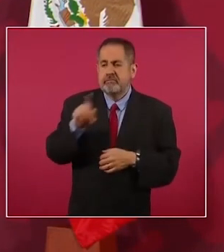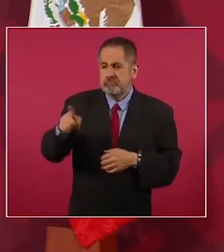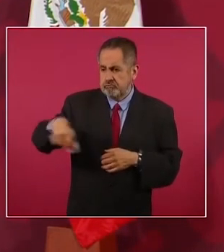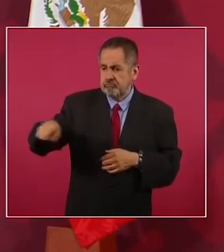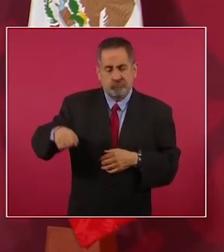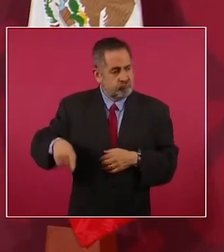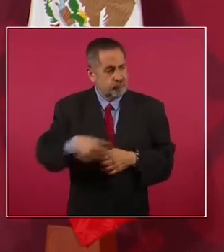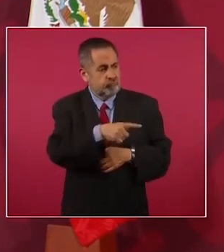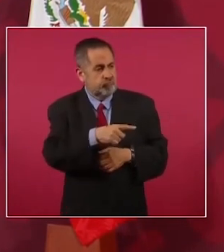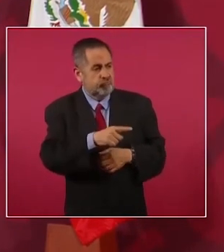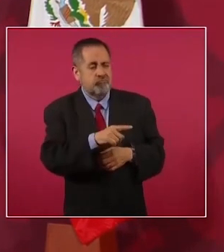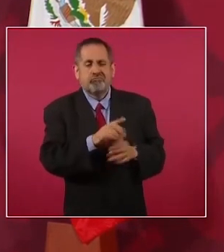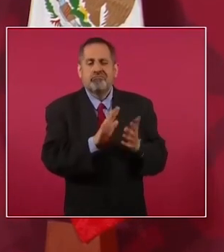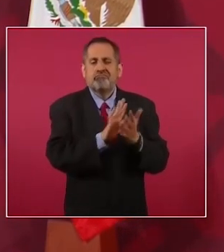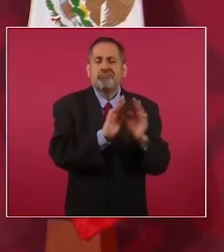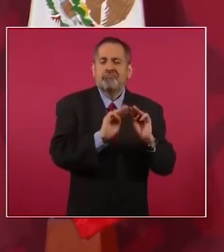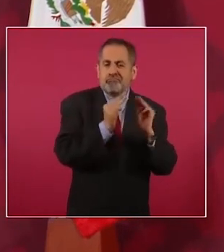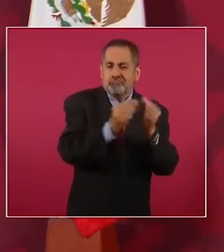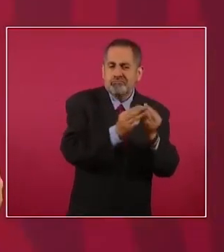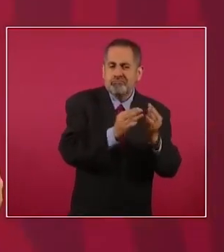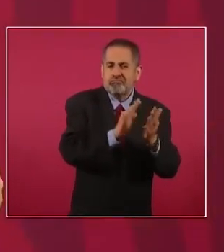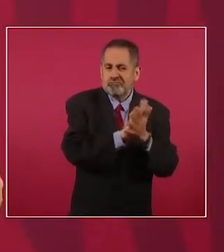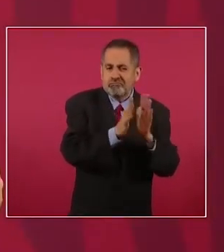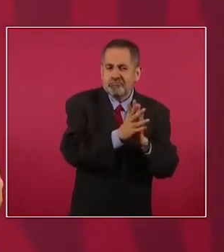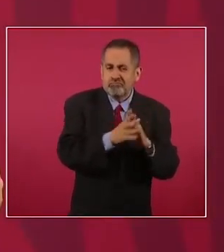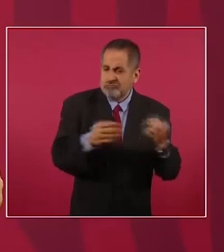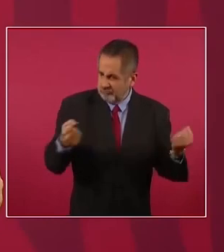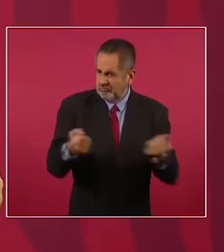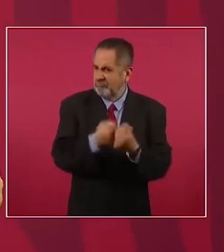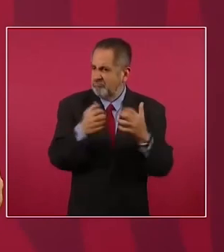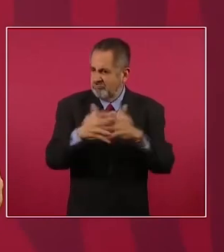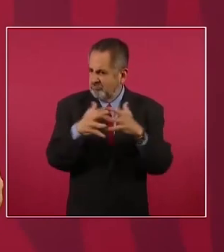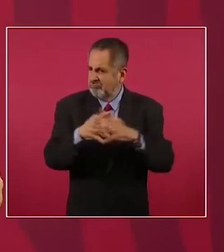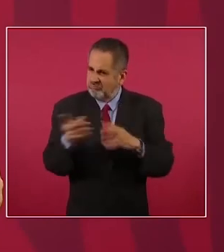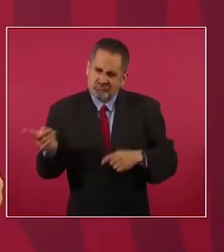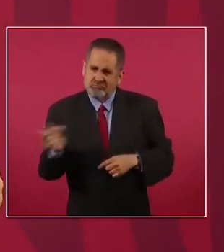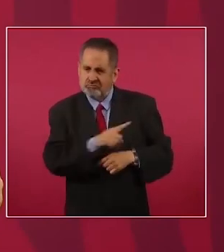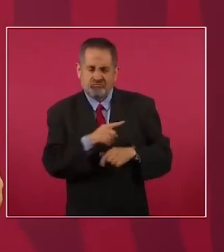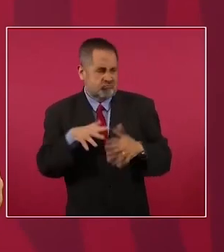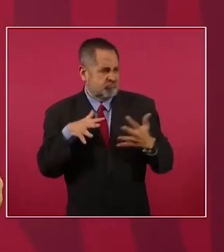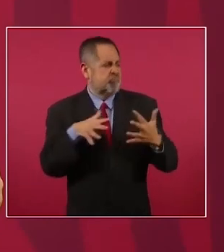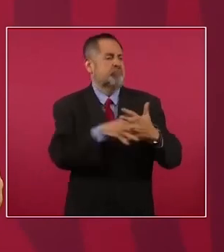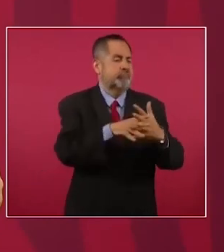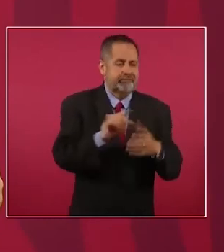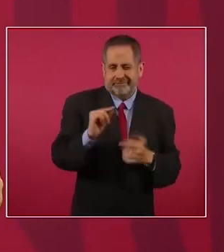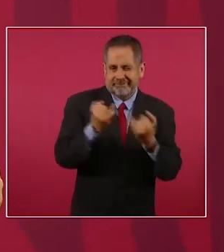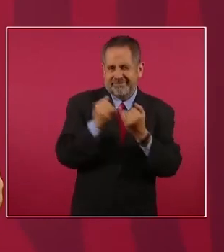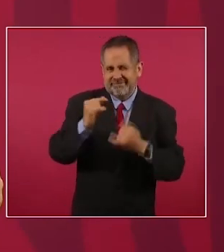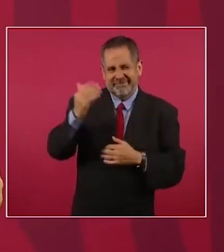a los narcotraficantes, como se les decía hace poco,